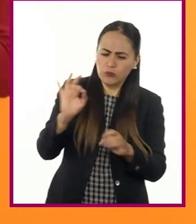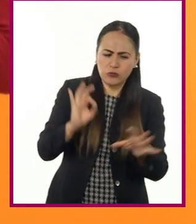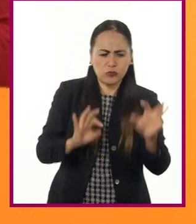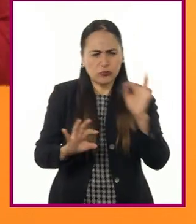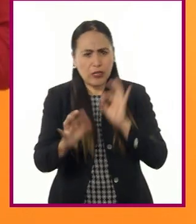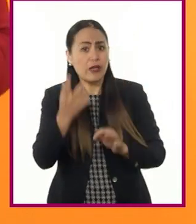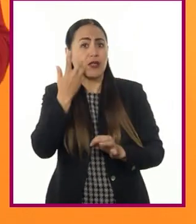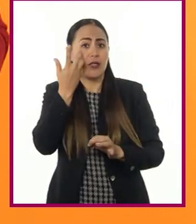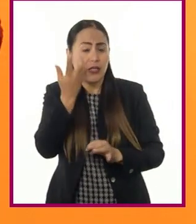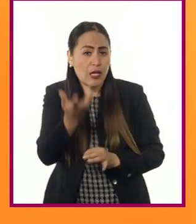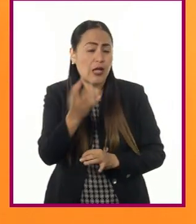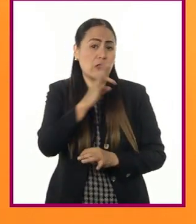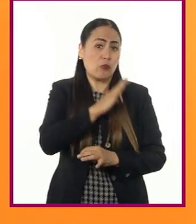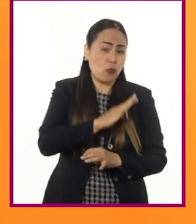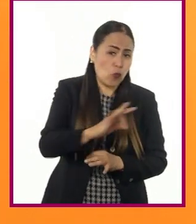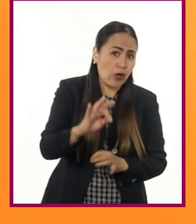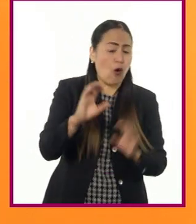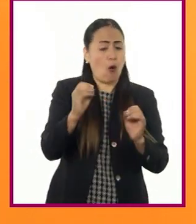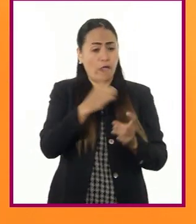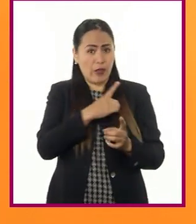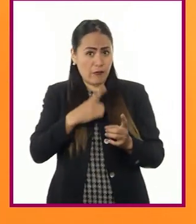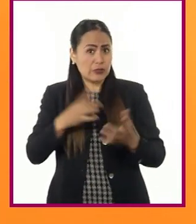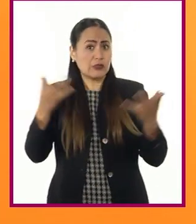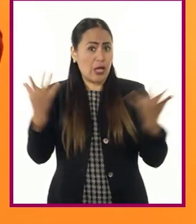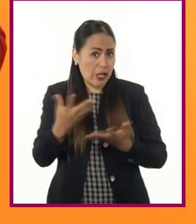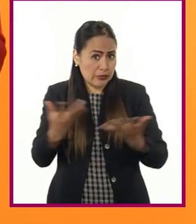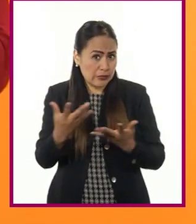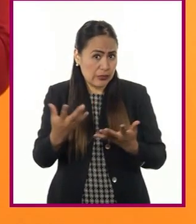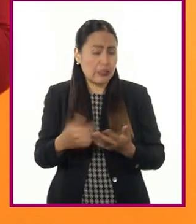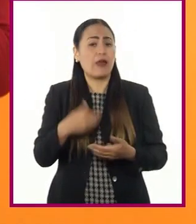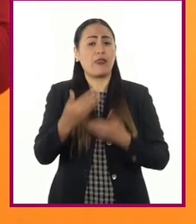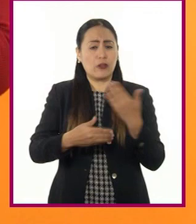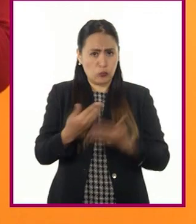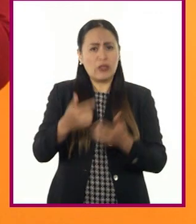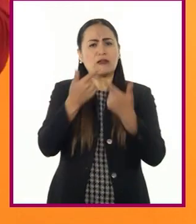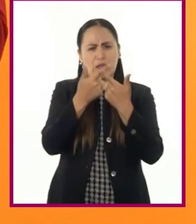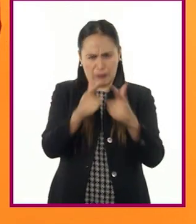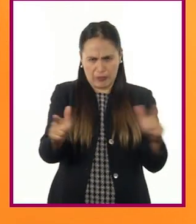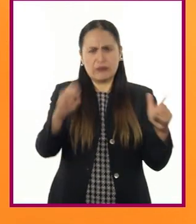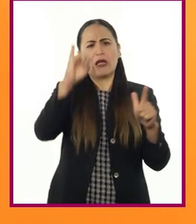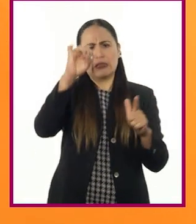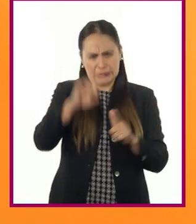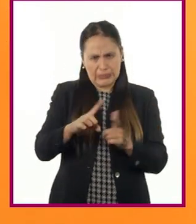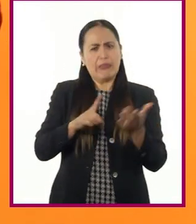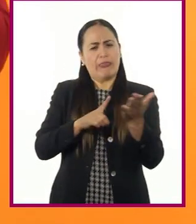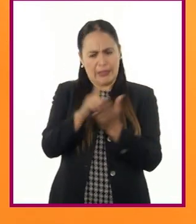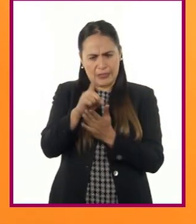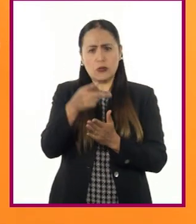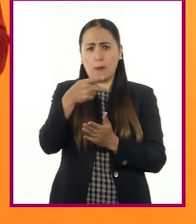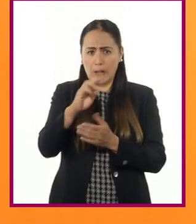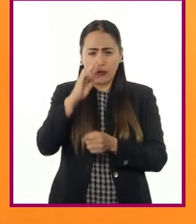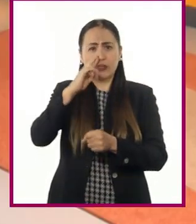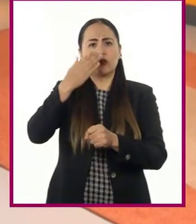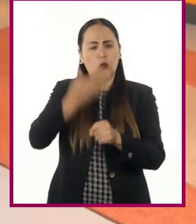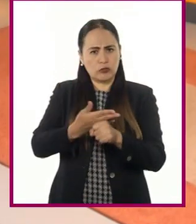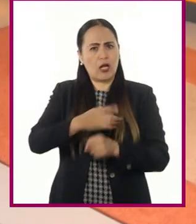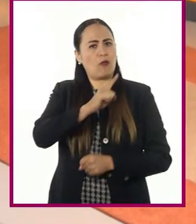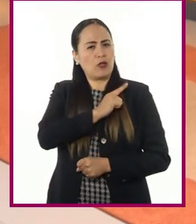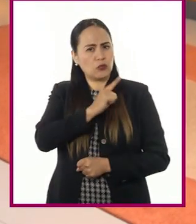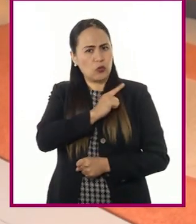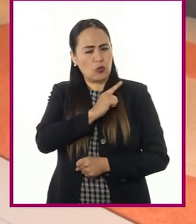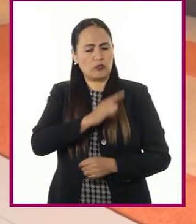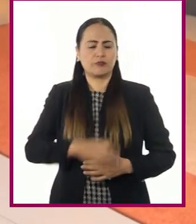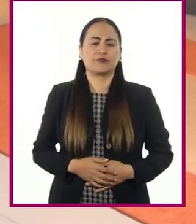lo que puedes y lo que debes hacer, y que la libertad es un derecho que se ejerce de manera responsable y autónoma.